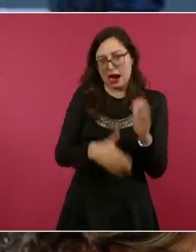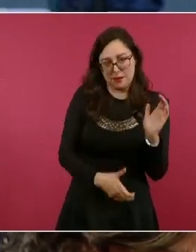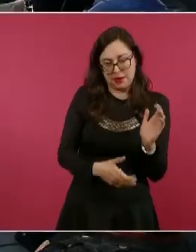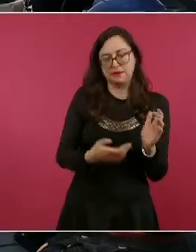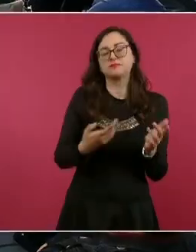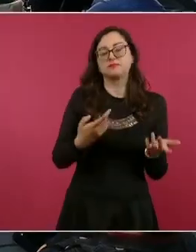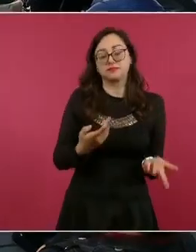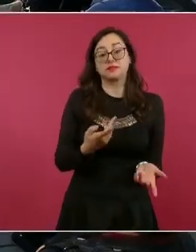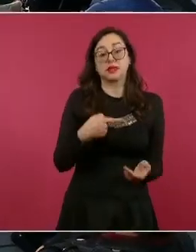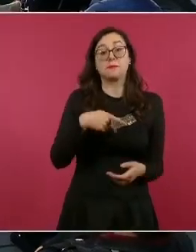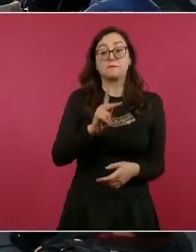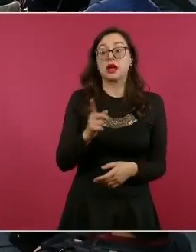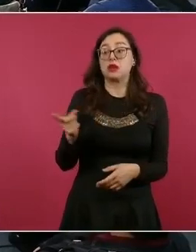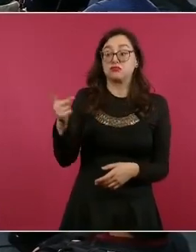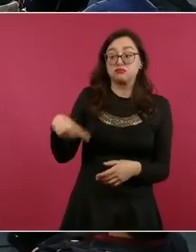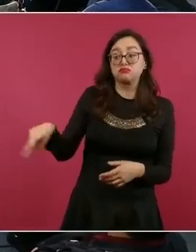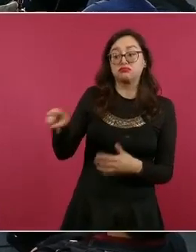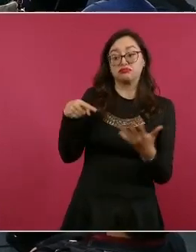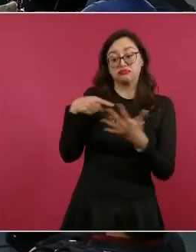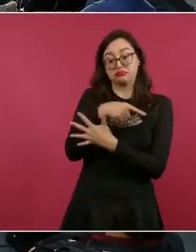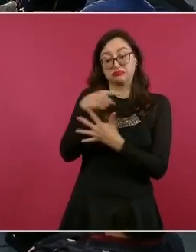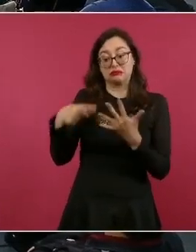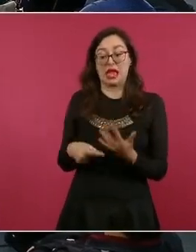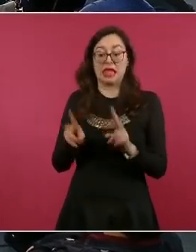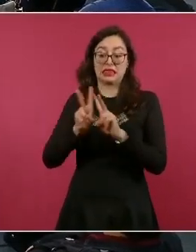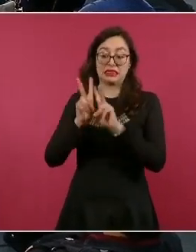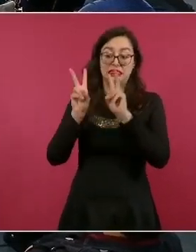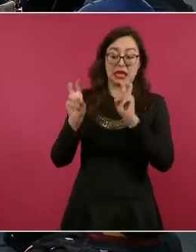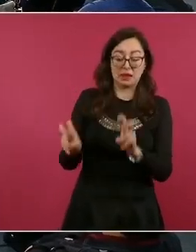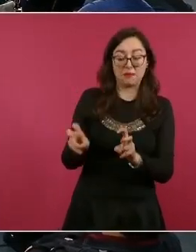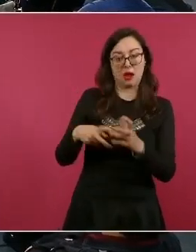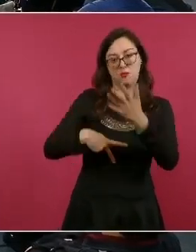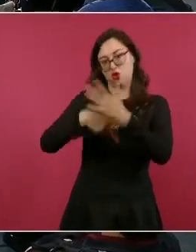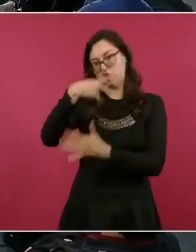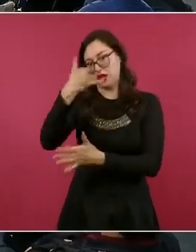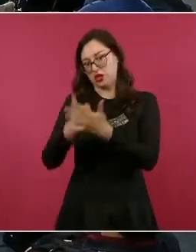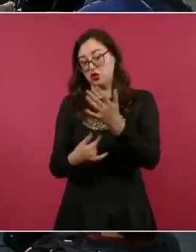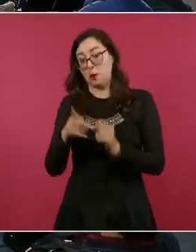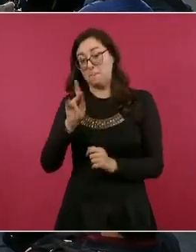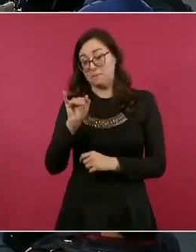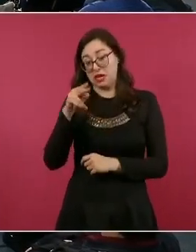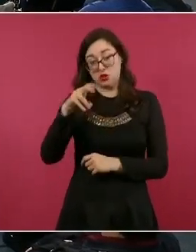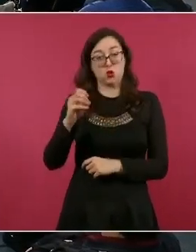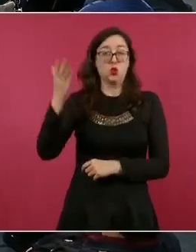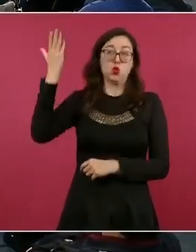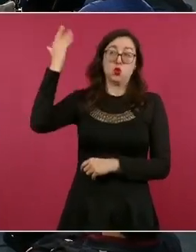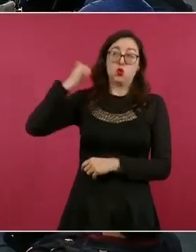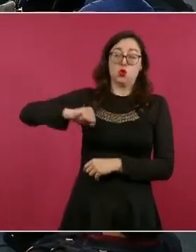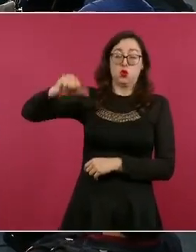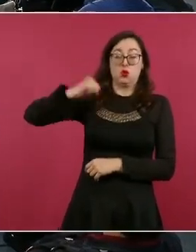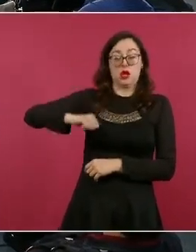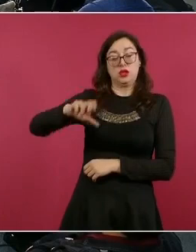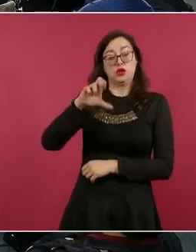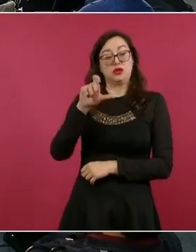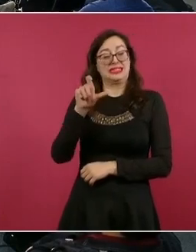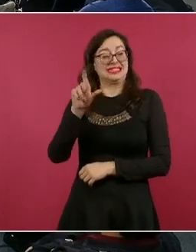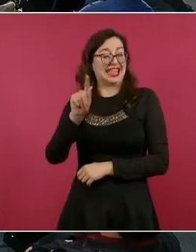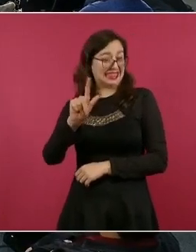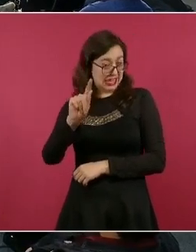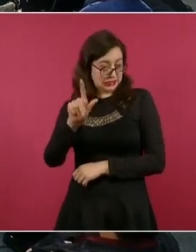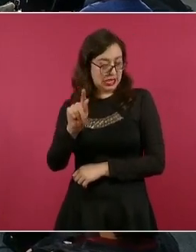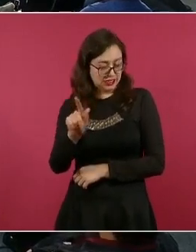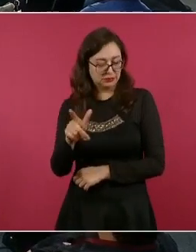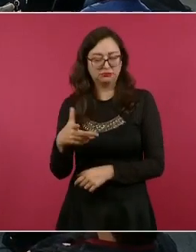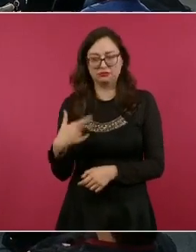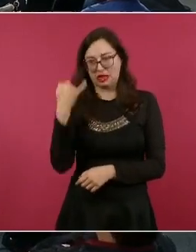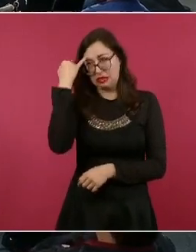el famoso plan hidráulico del noroeste que se llamaba Plino y que fue diseñado en los años 70, un proyecto de gran visión